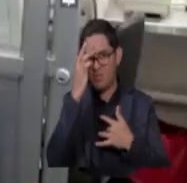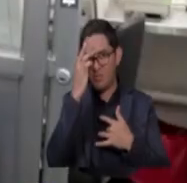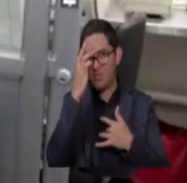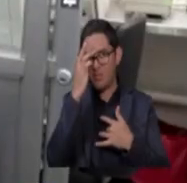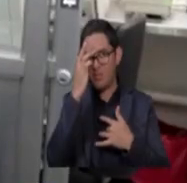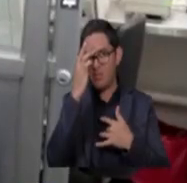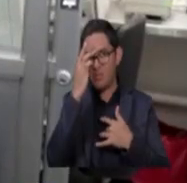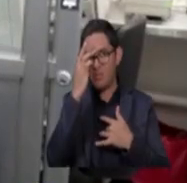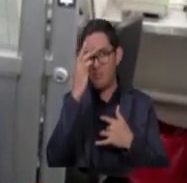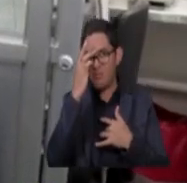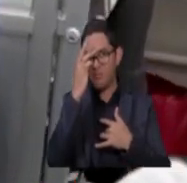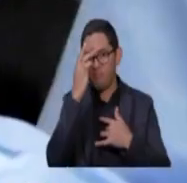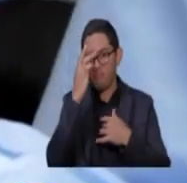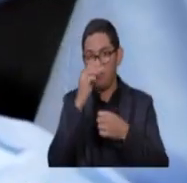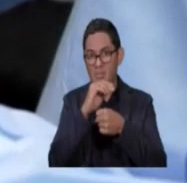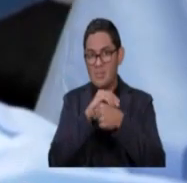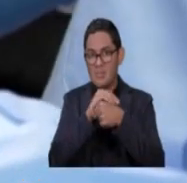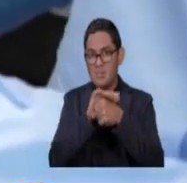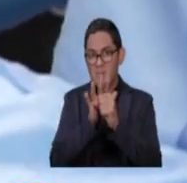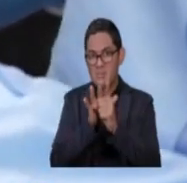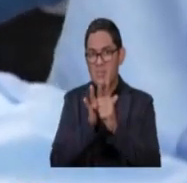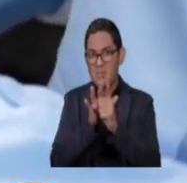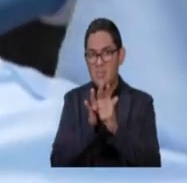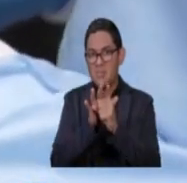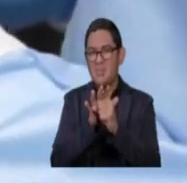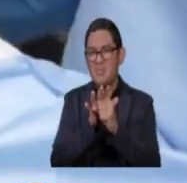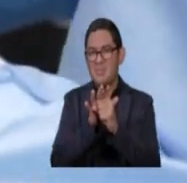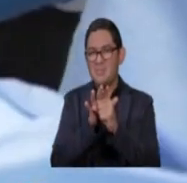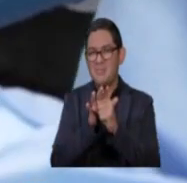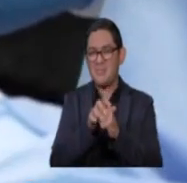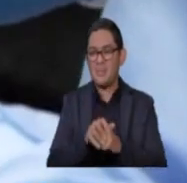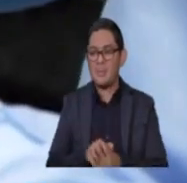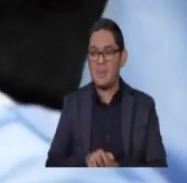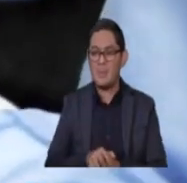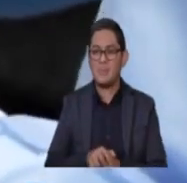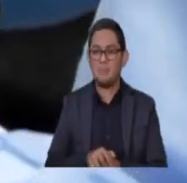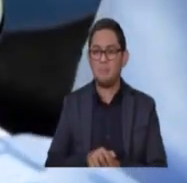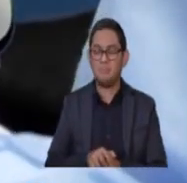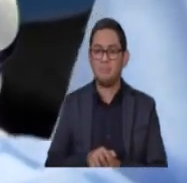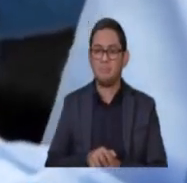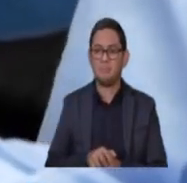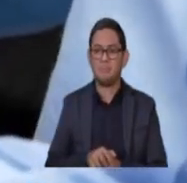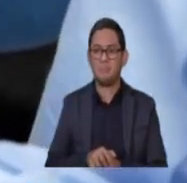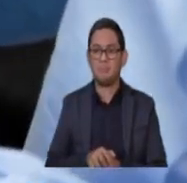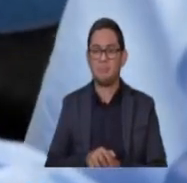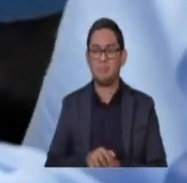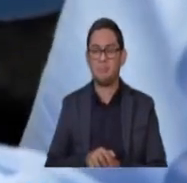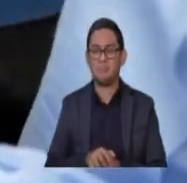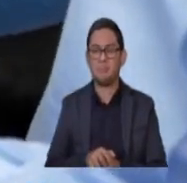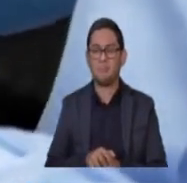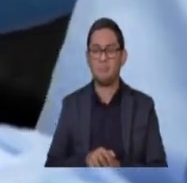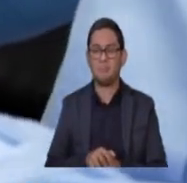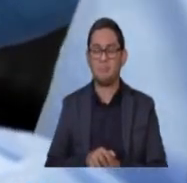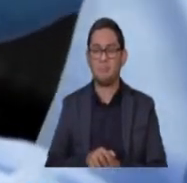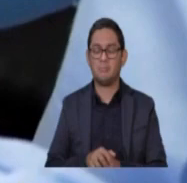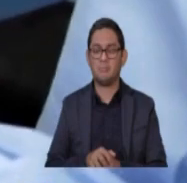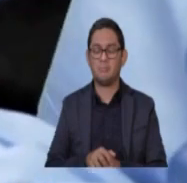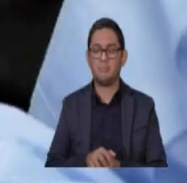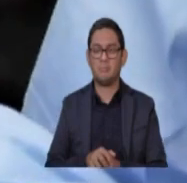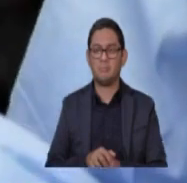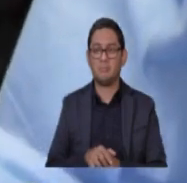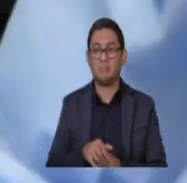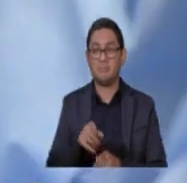laboratorio en el aeropuerto internacional de tocumen se lleva según el protocolo